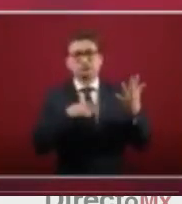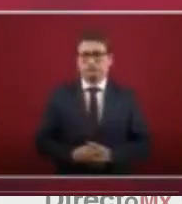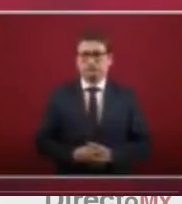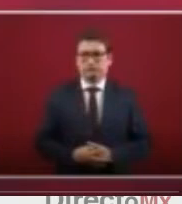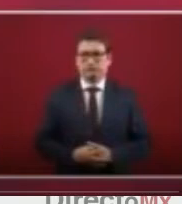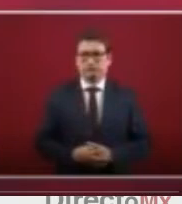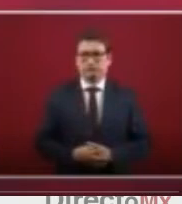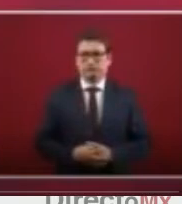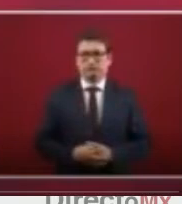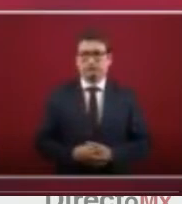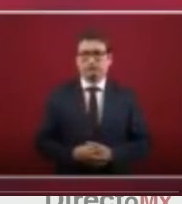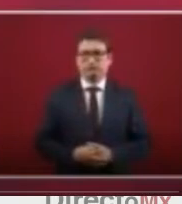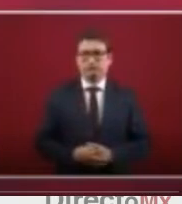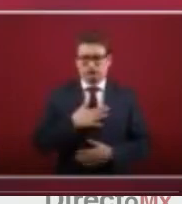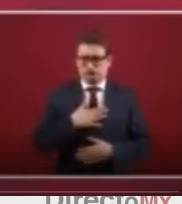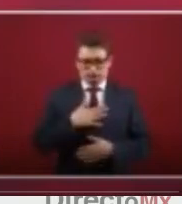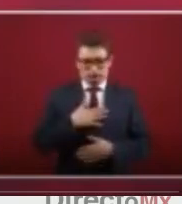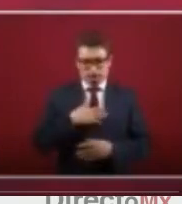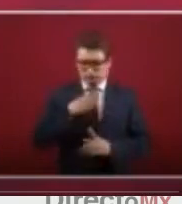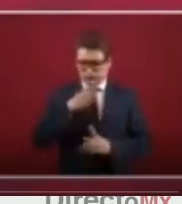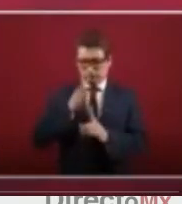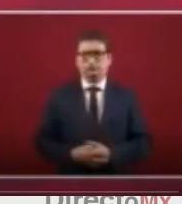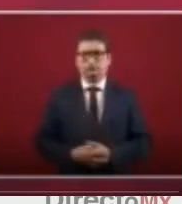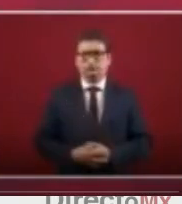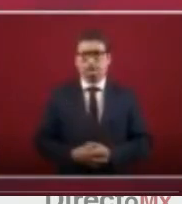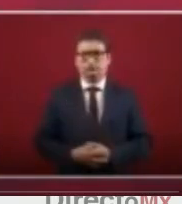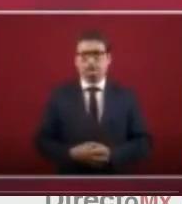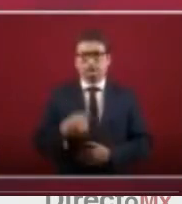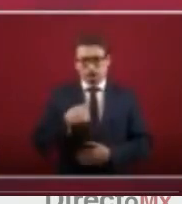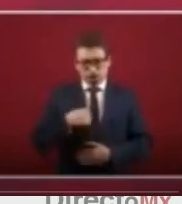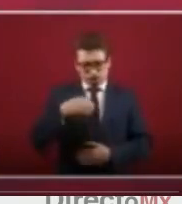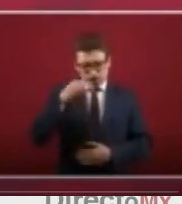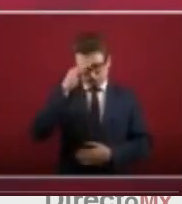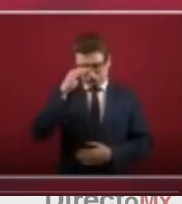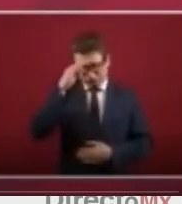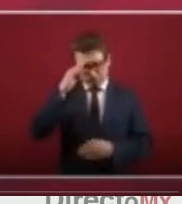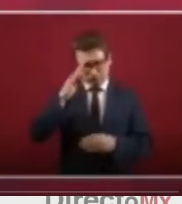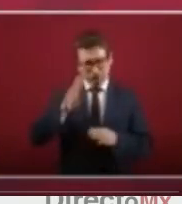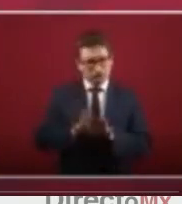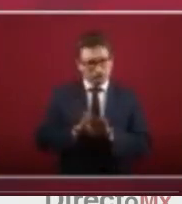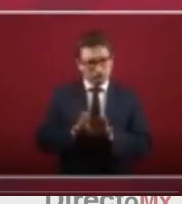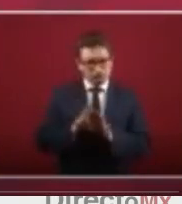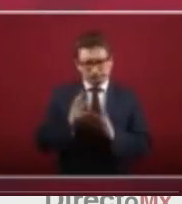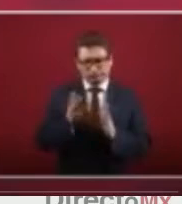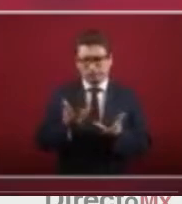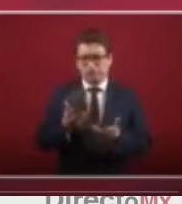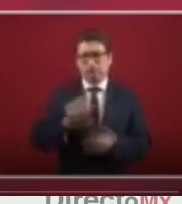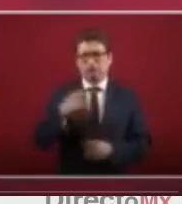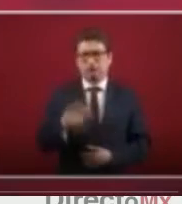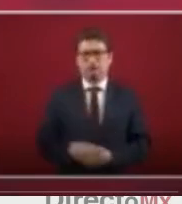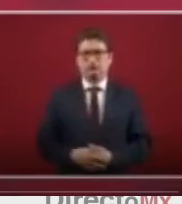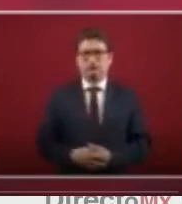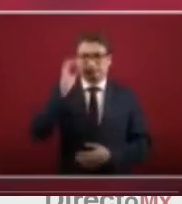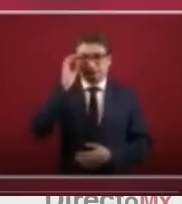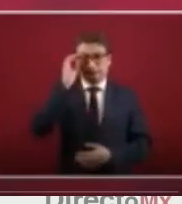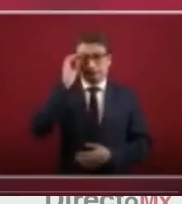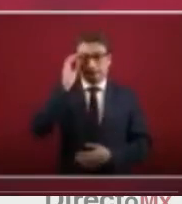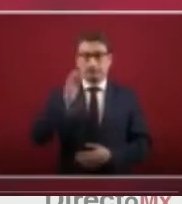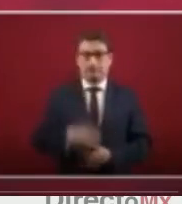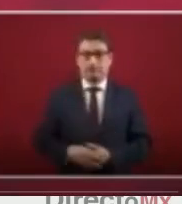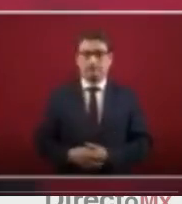voy a ocuparme de eso he venido pensando cavilando y es lo mejor porque